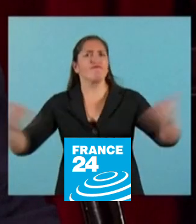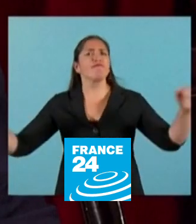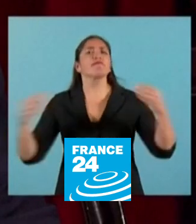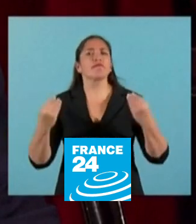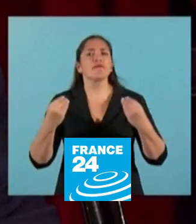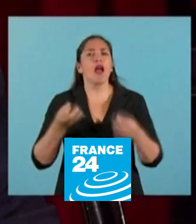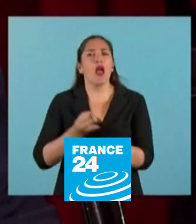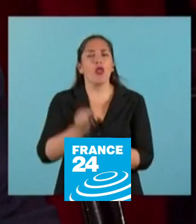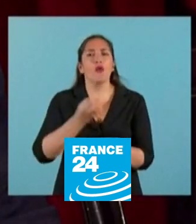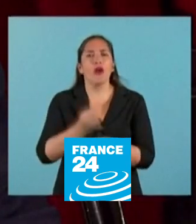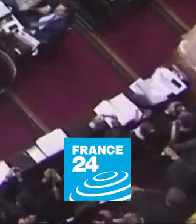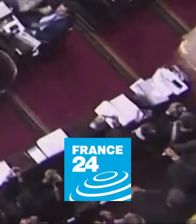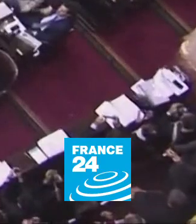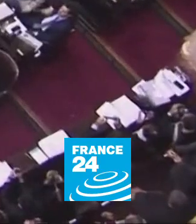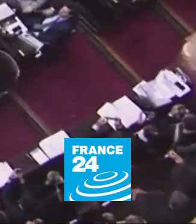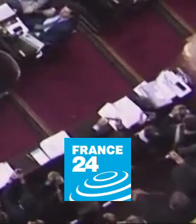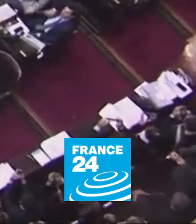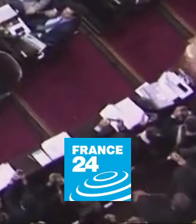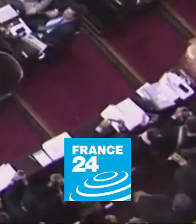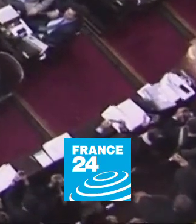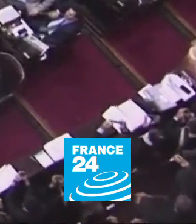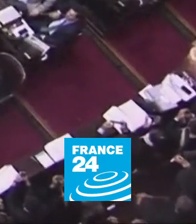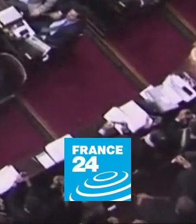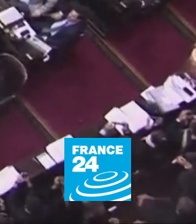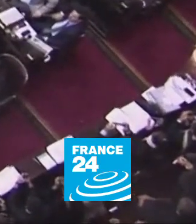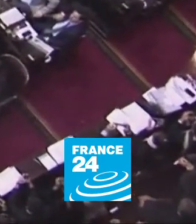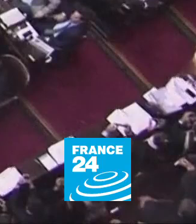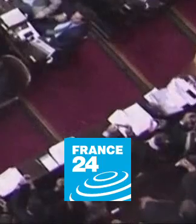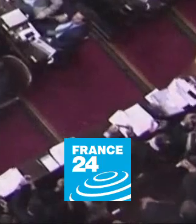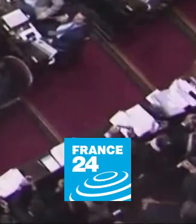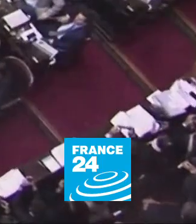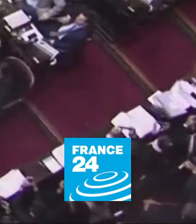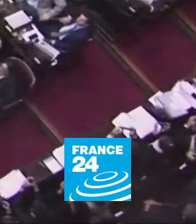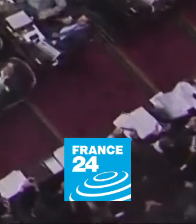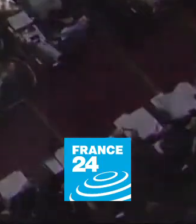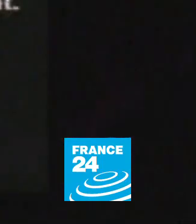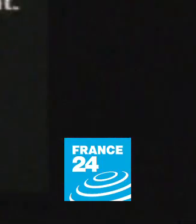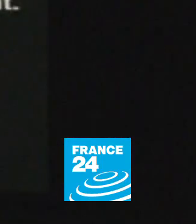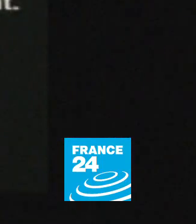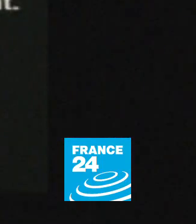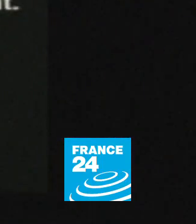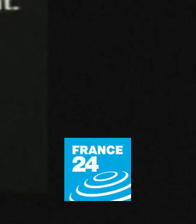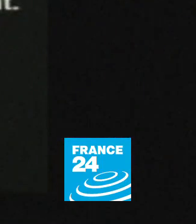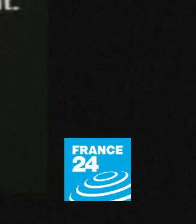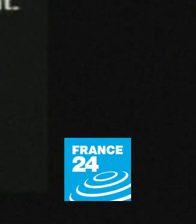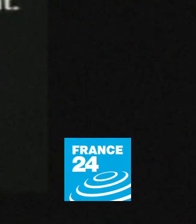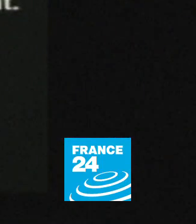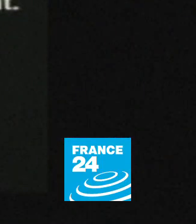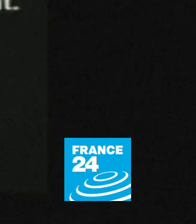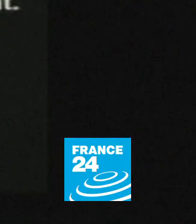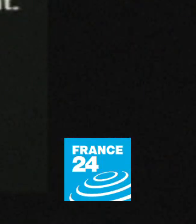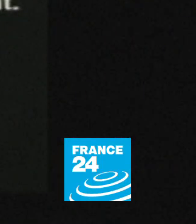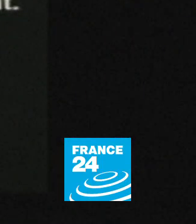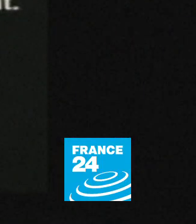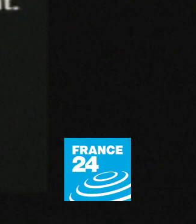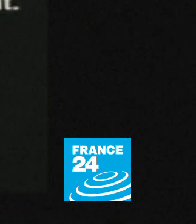de educación sexual. En julio de 2018, la Cámara de Diputados ya había aprobado un proyecto de ley para legalizar el